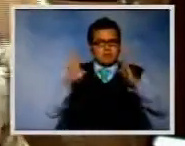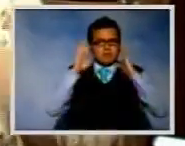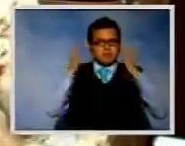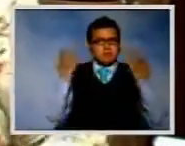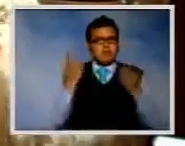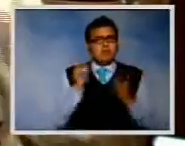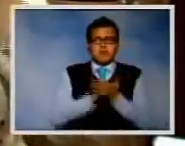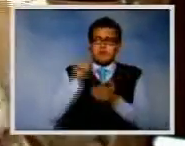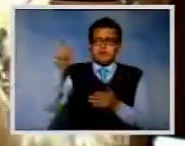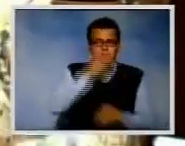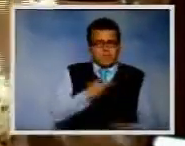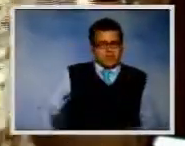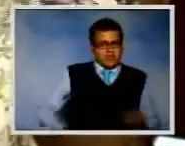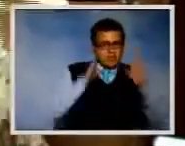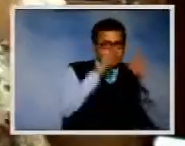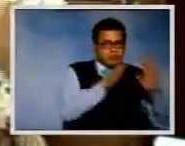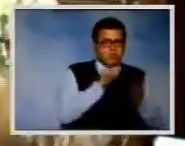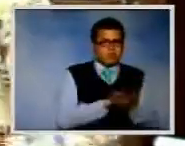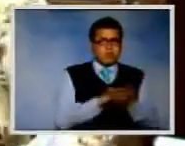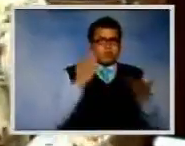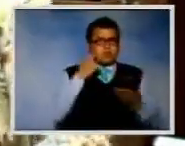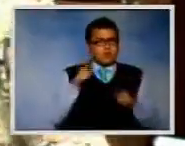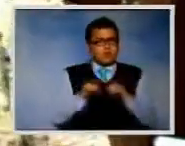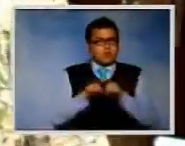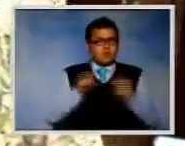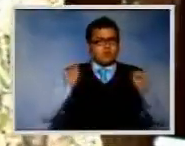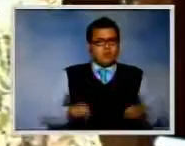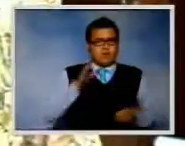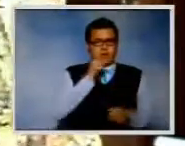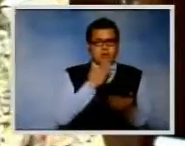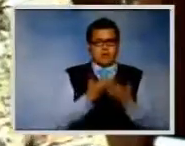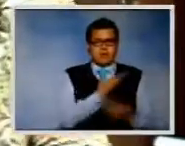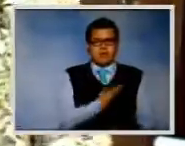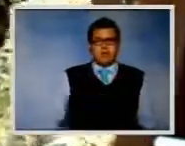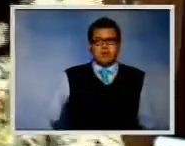las atienda, que él las reciba, y eso no ha sido posible. Gracias, señor presidente. Gracias.